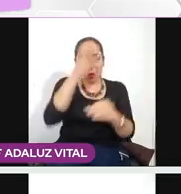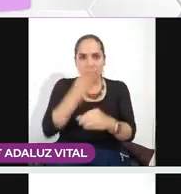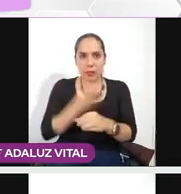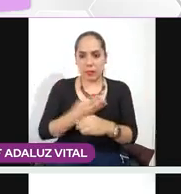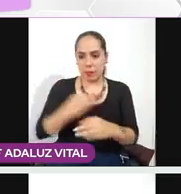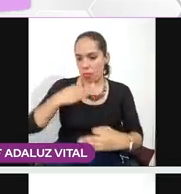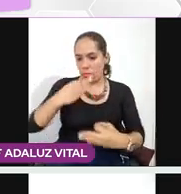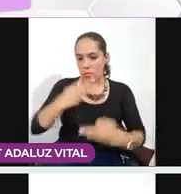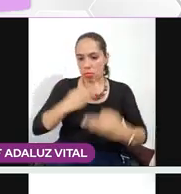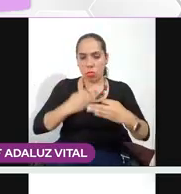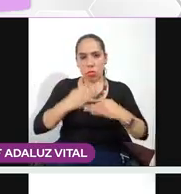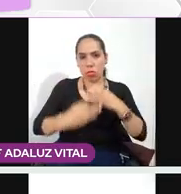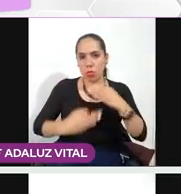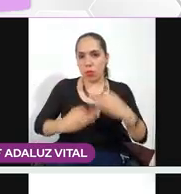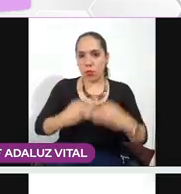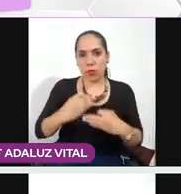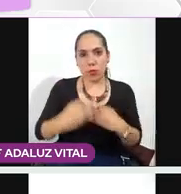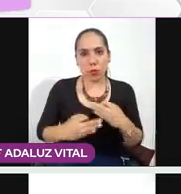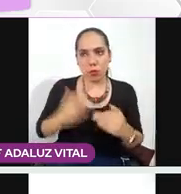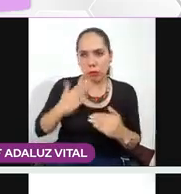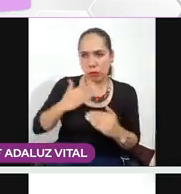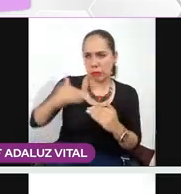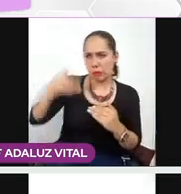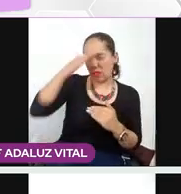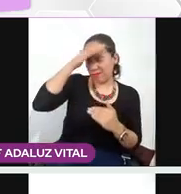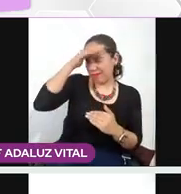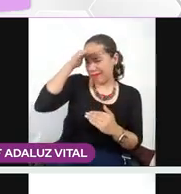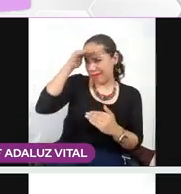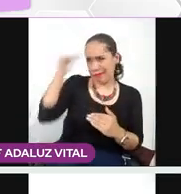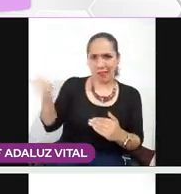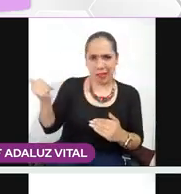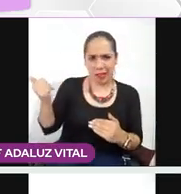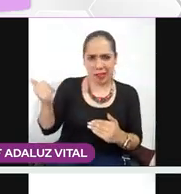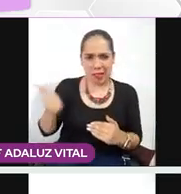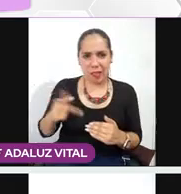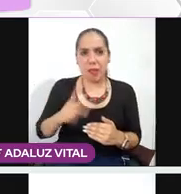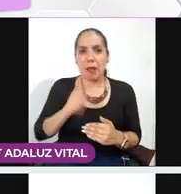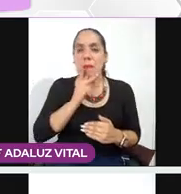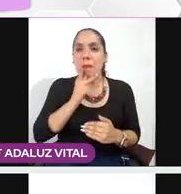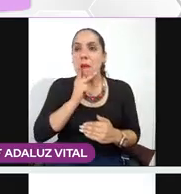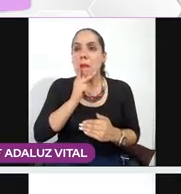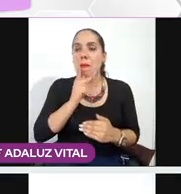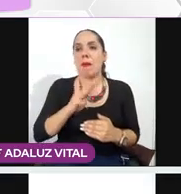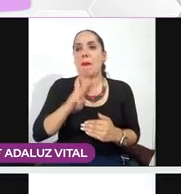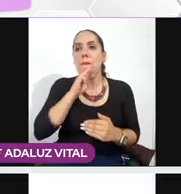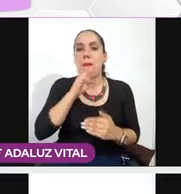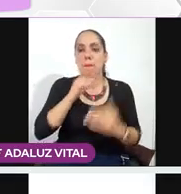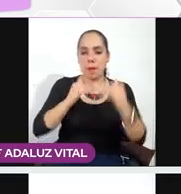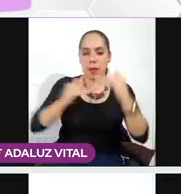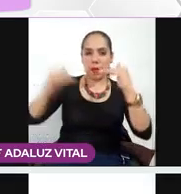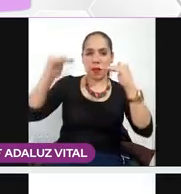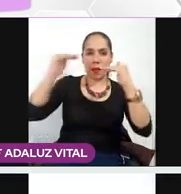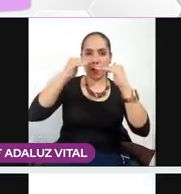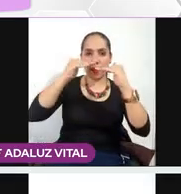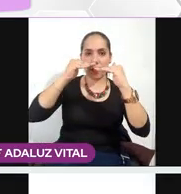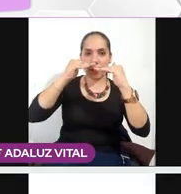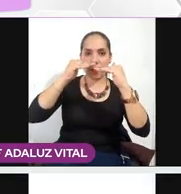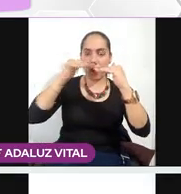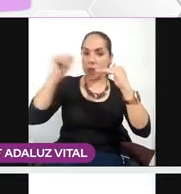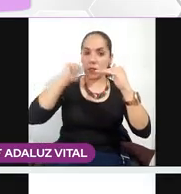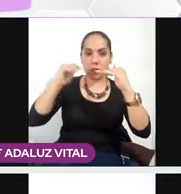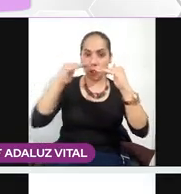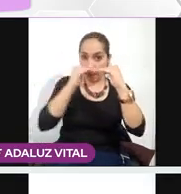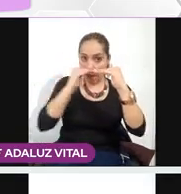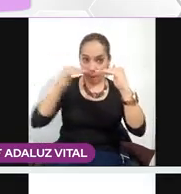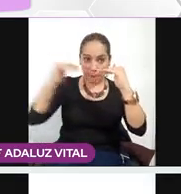un poco la estructura de la familia. Papá, mamá aquí y los hijos abajo. Papá no puede bajarse al rol